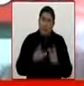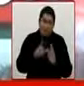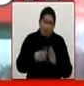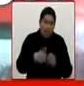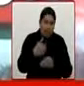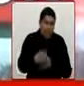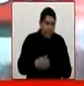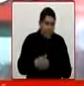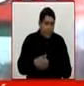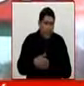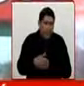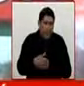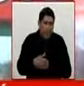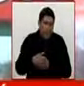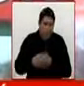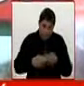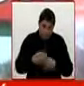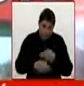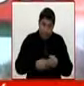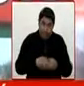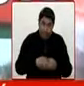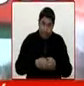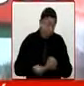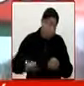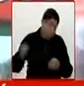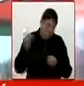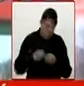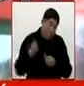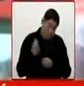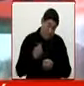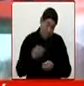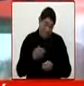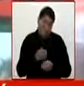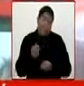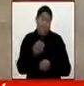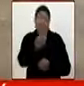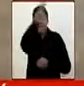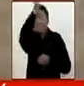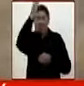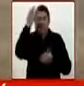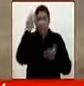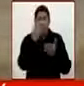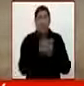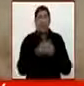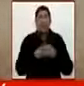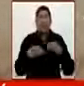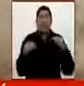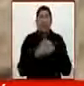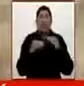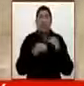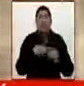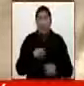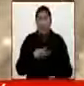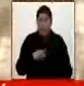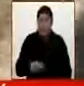Posteriormente continúa su marcha, imprime mayor velocidad y llega a la Blanco Galindo.